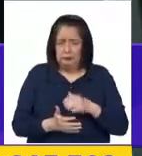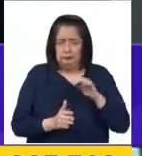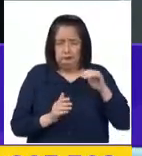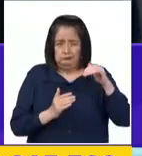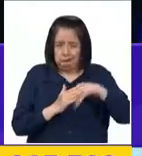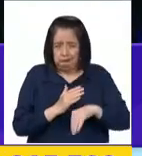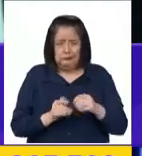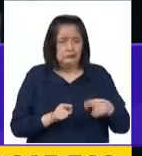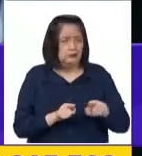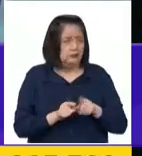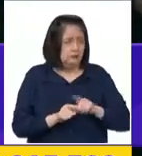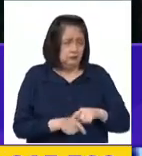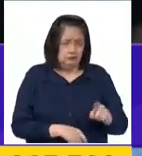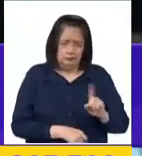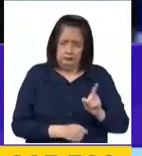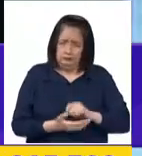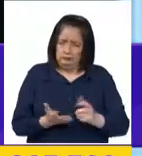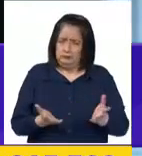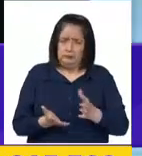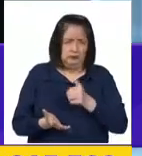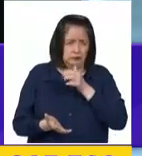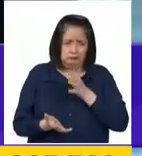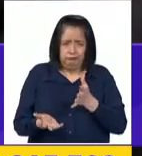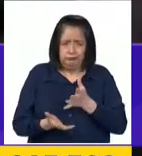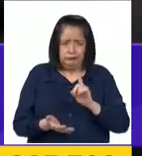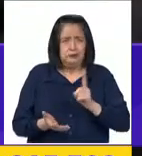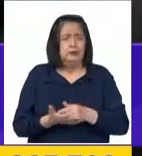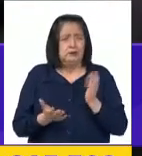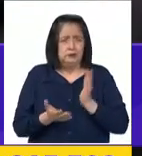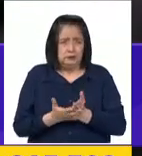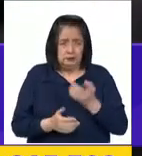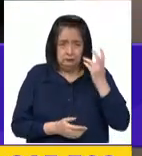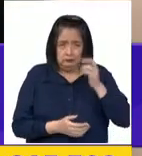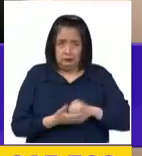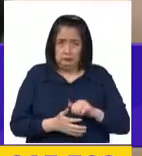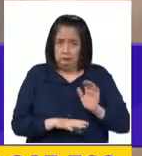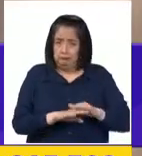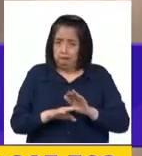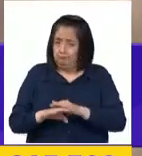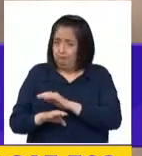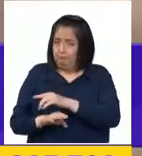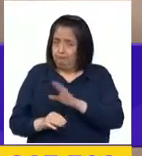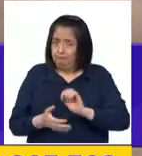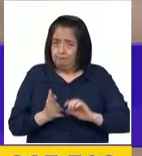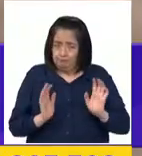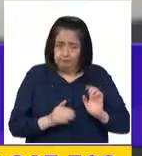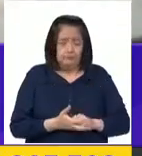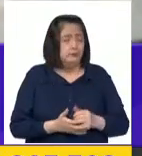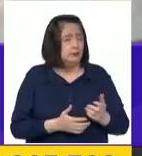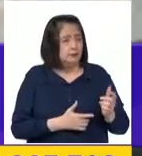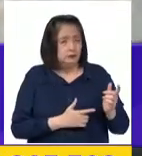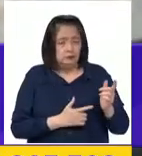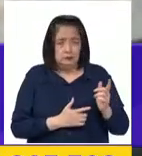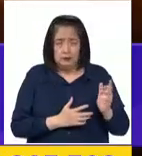son sanciones ilegítimas. Es por ello que ha decidido poner en alerta a sus fuerzas de disuasión.